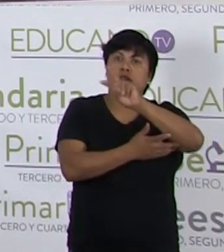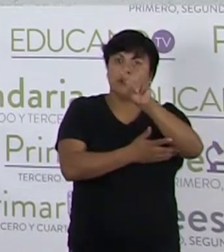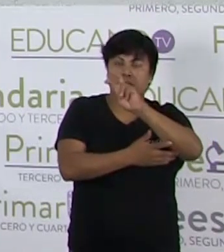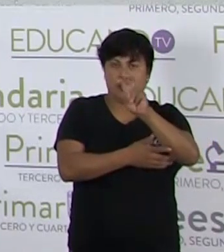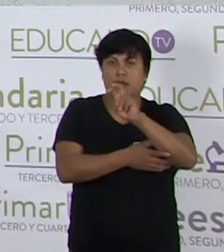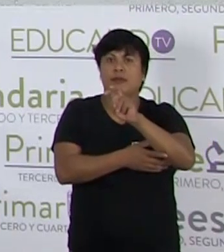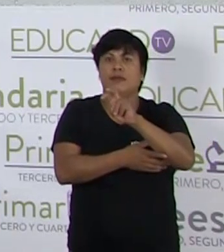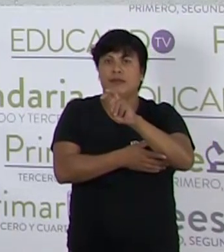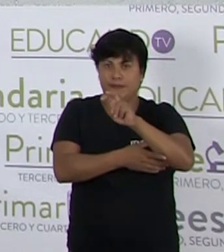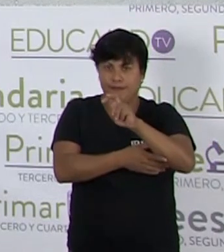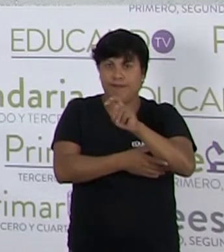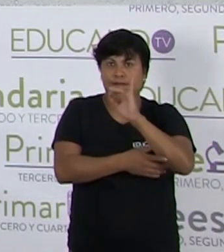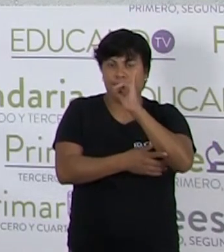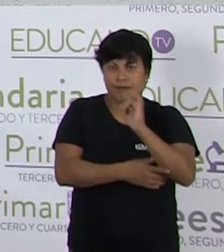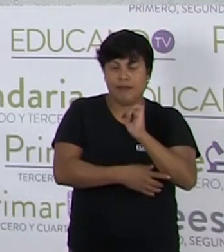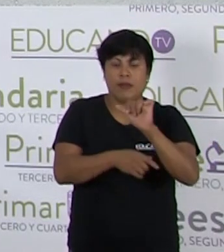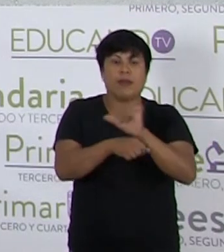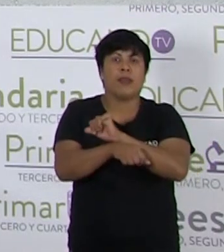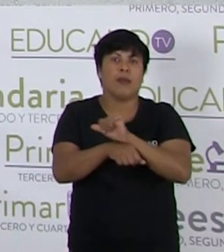3,200.